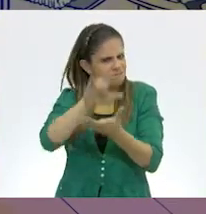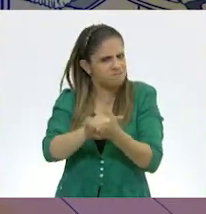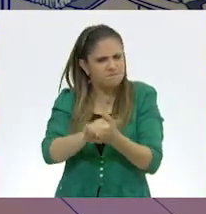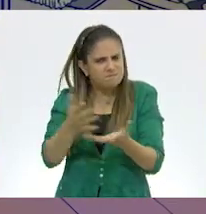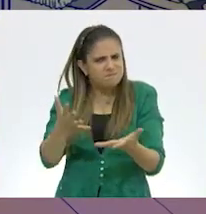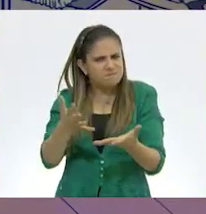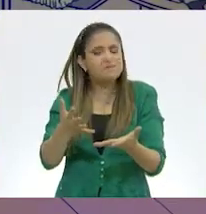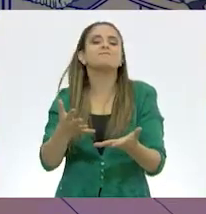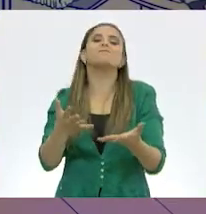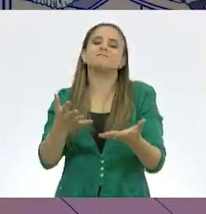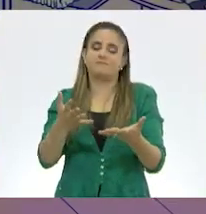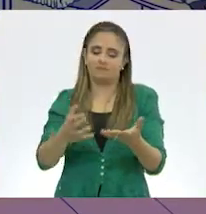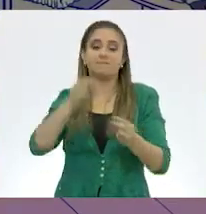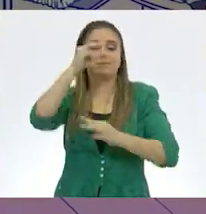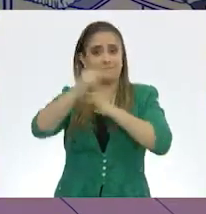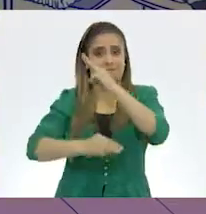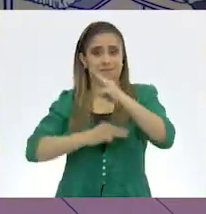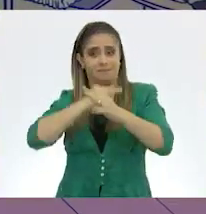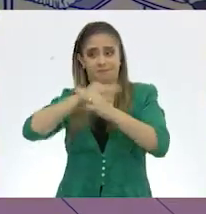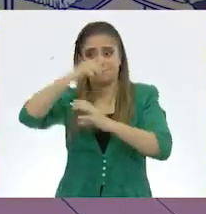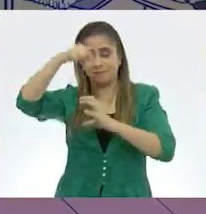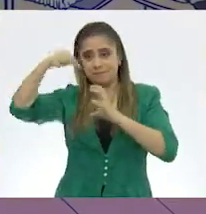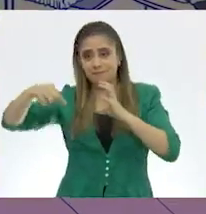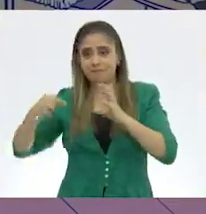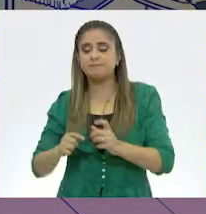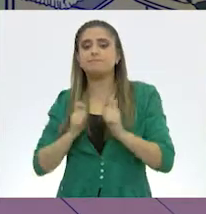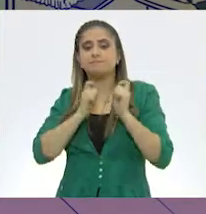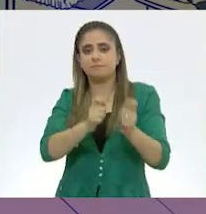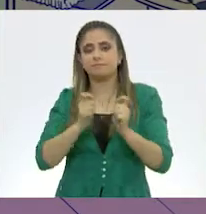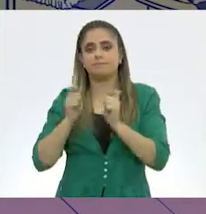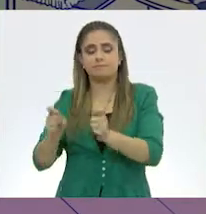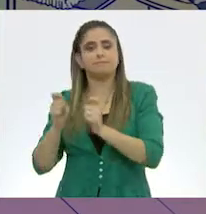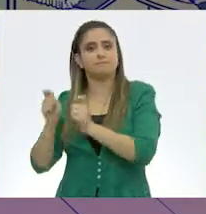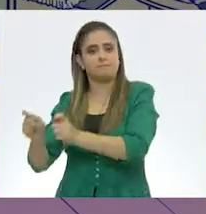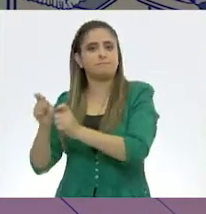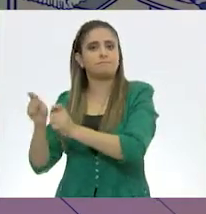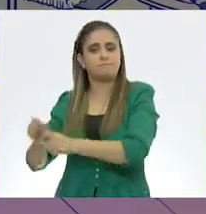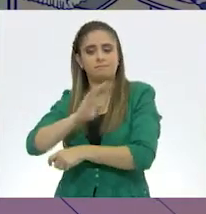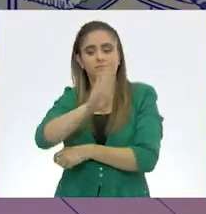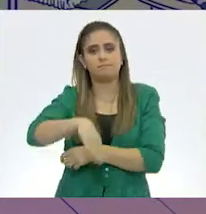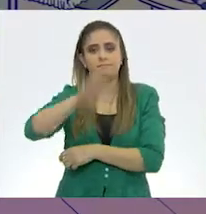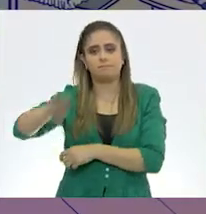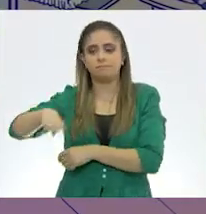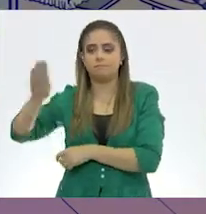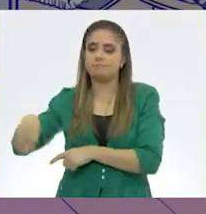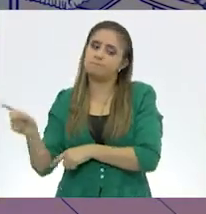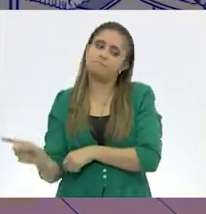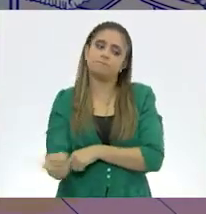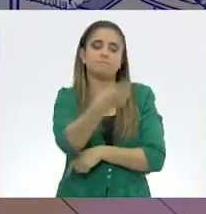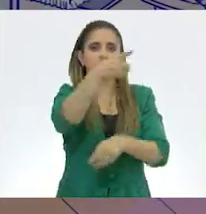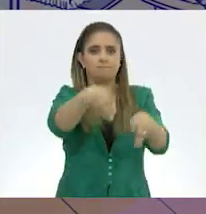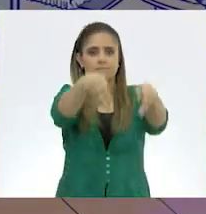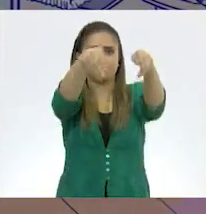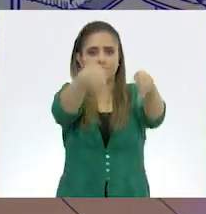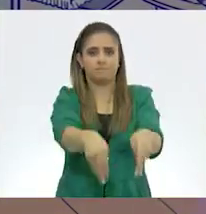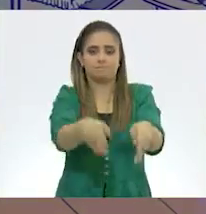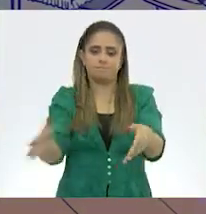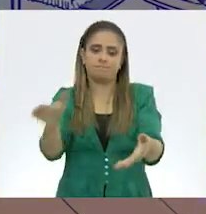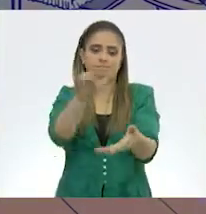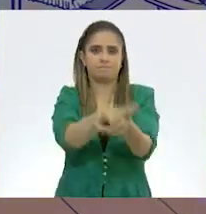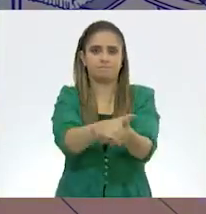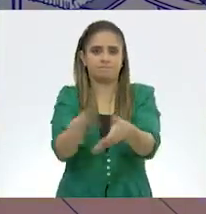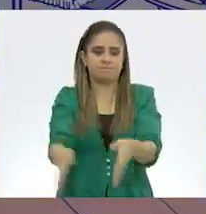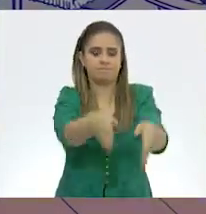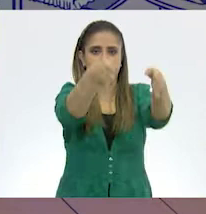en el mundo común y corriente se designa con otro nombre estúpido, el entierro. Semejante